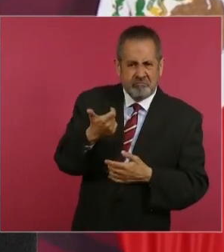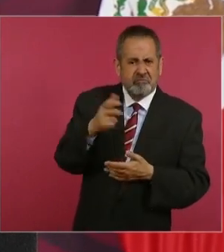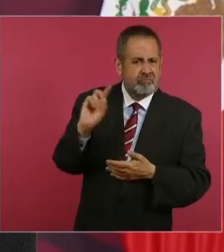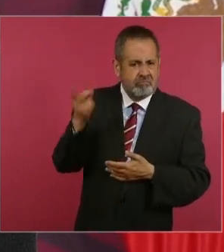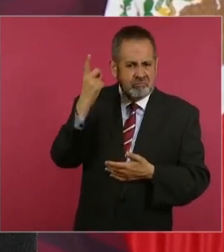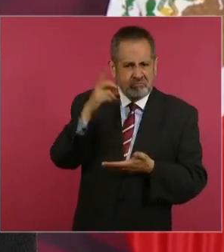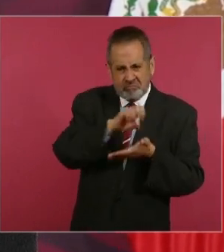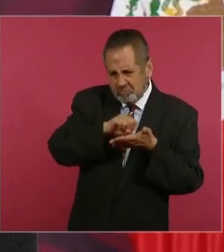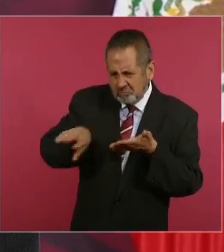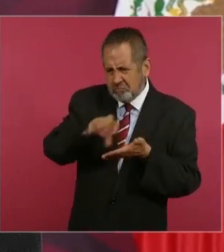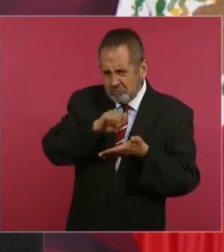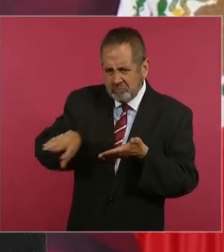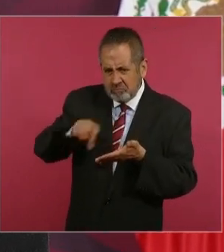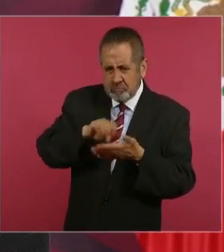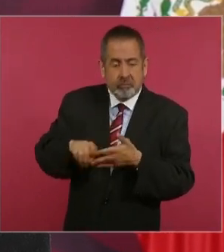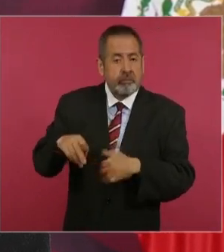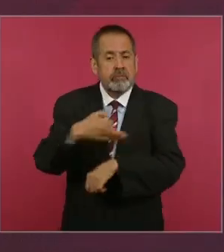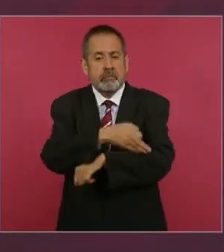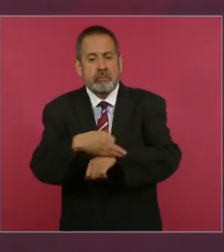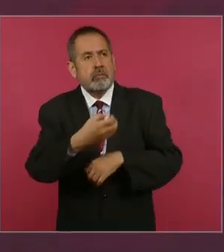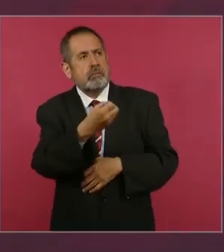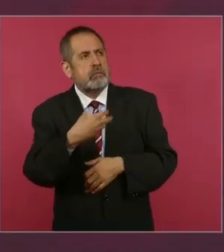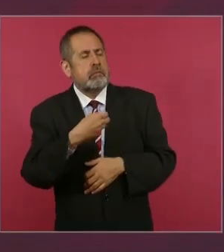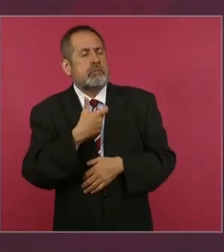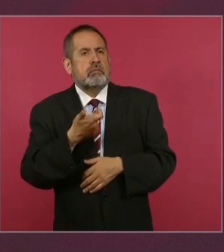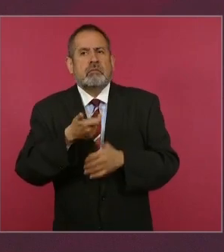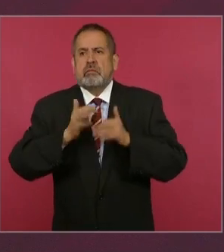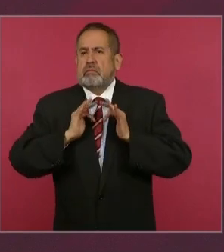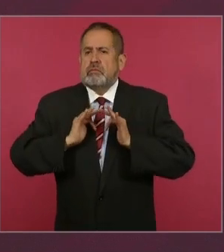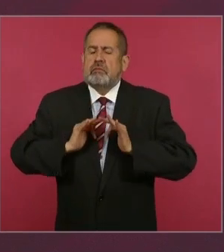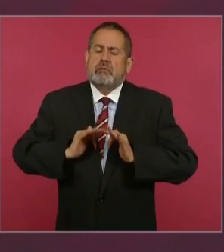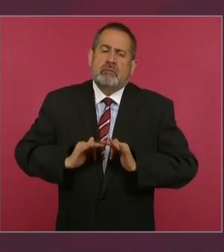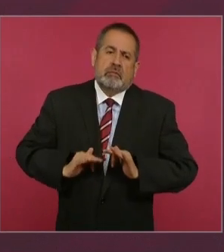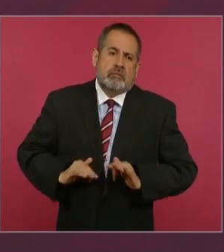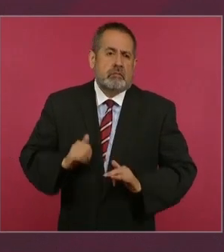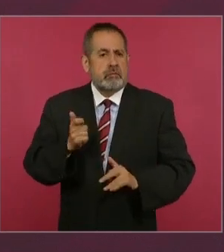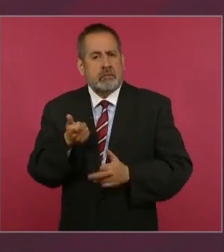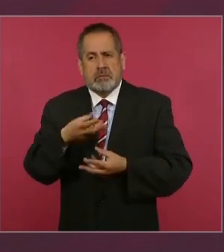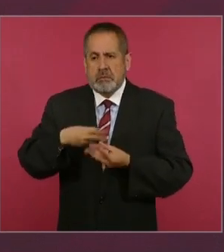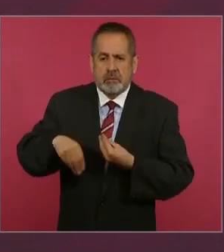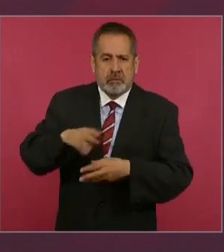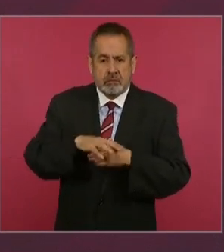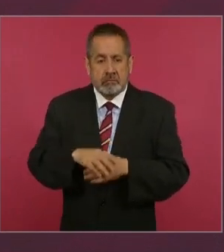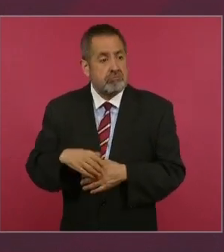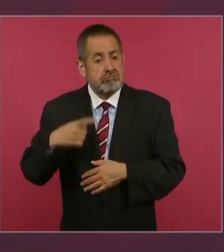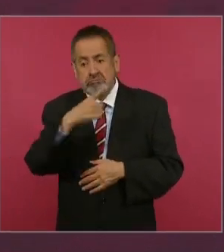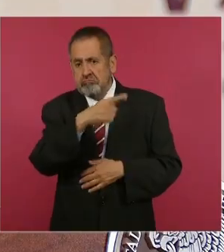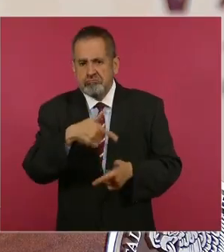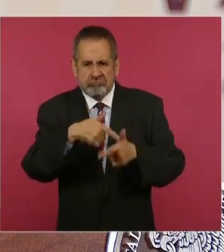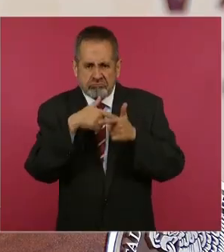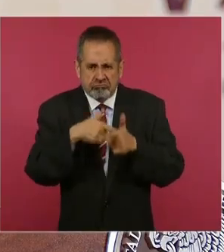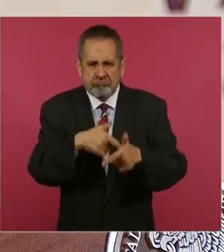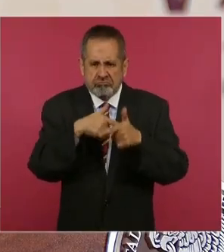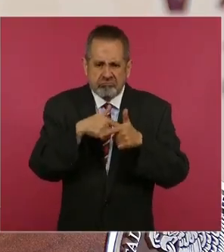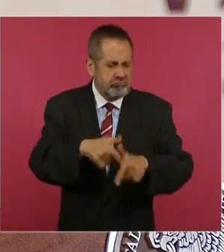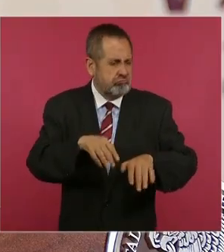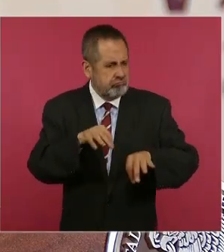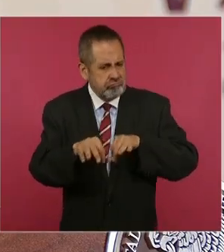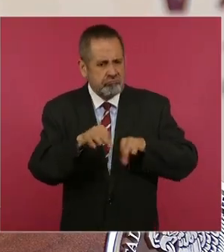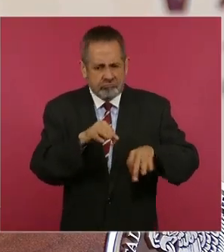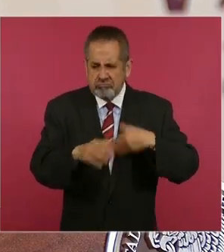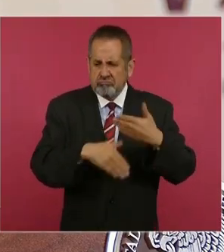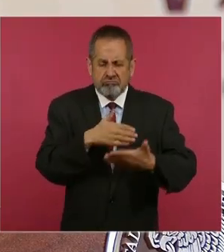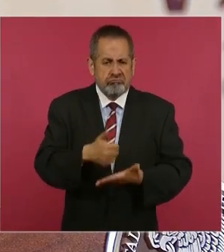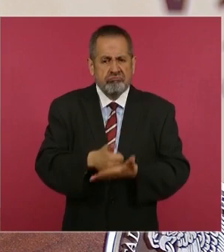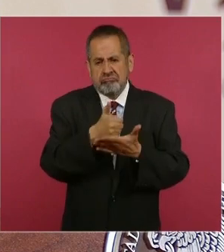enviaron sus apoyos sus remesas y siguieron este